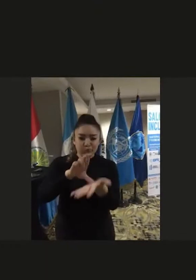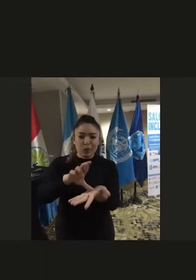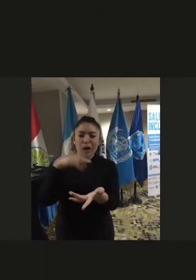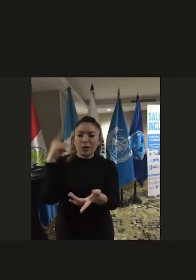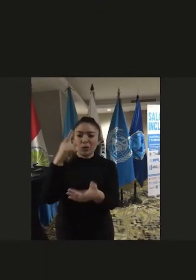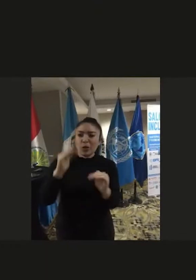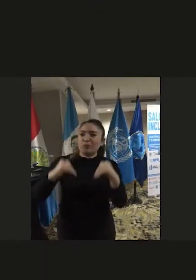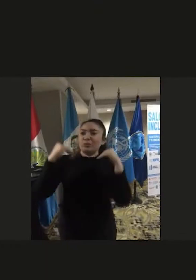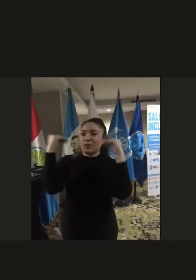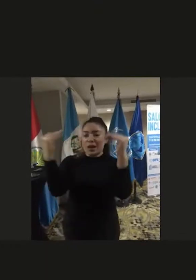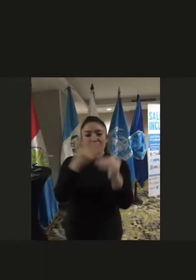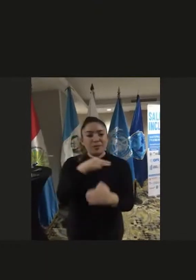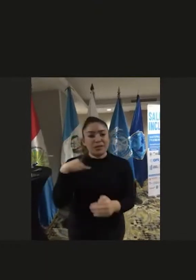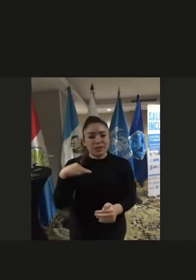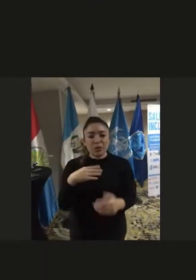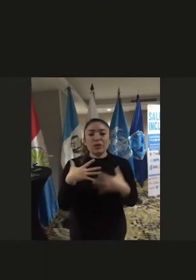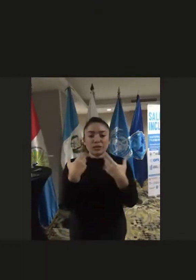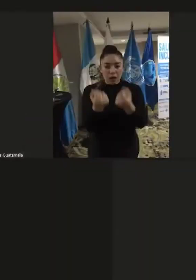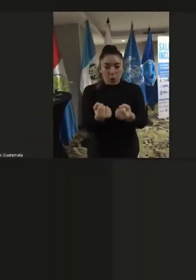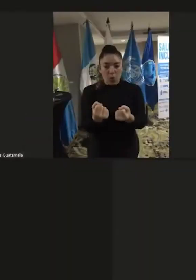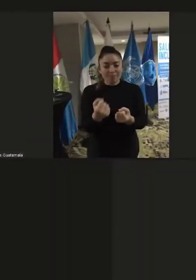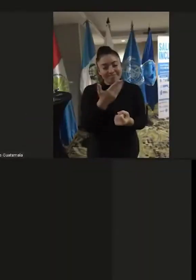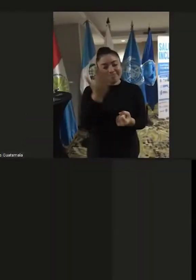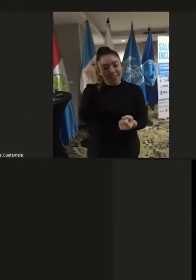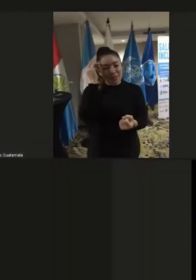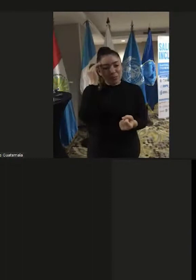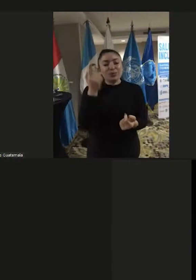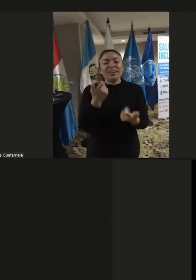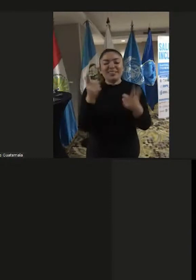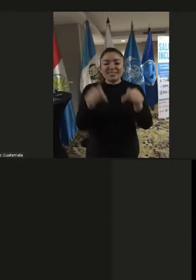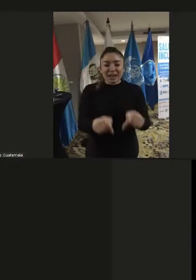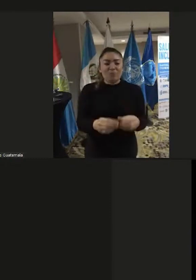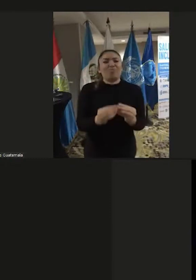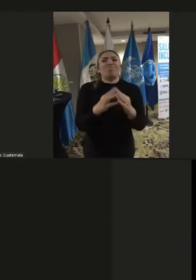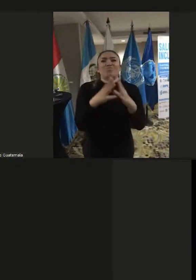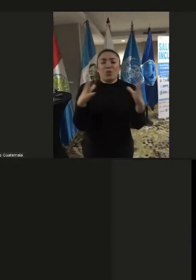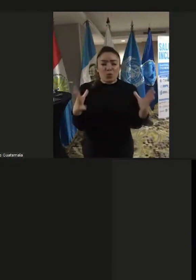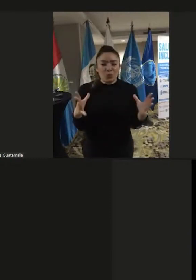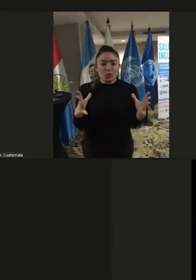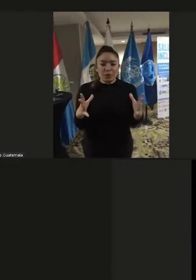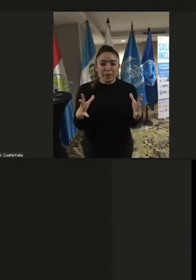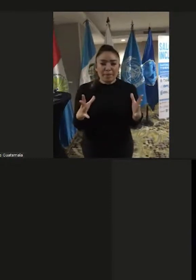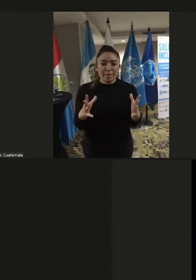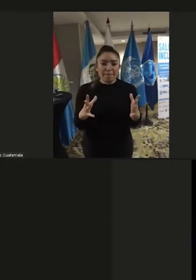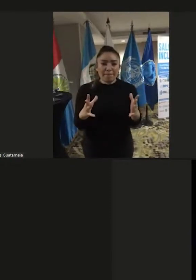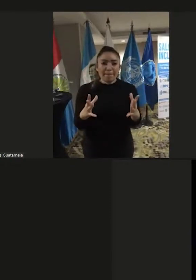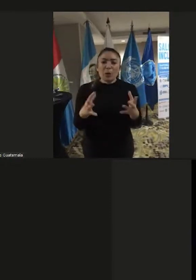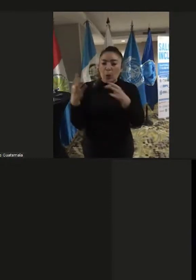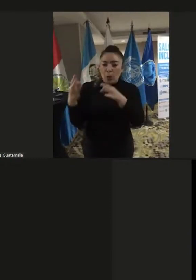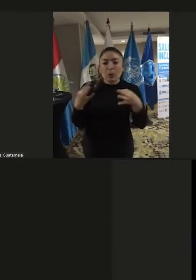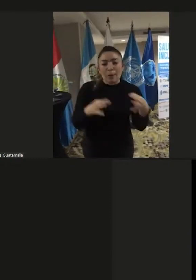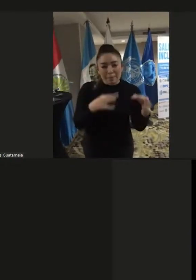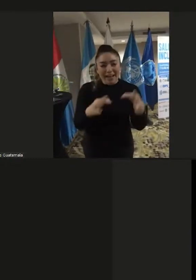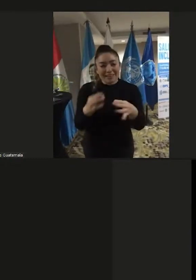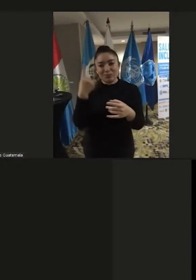autoridades del Ministerio de Salud que sabemos que están sumamente ocupadas